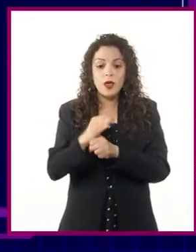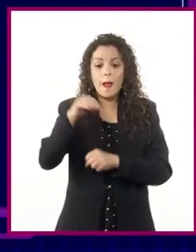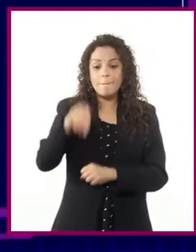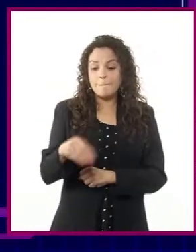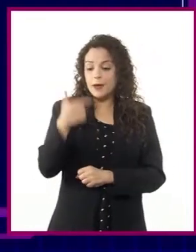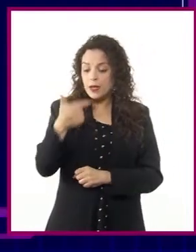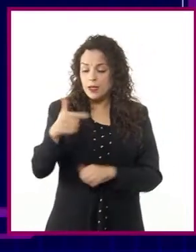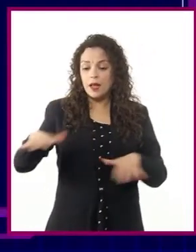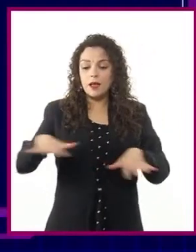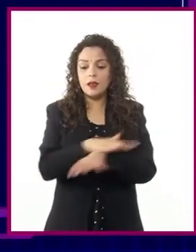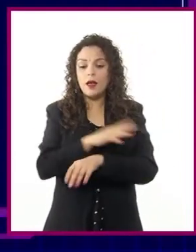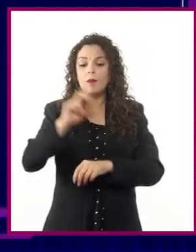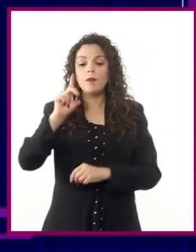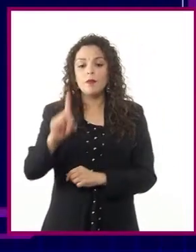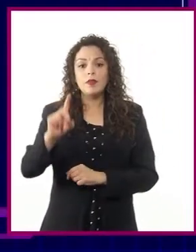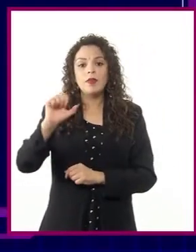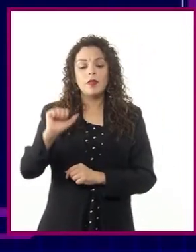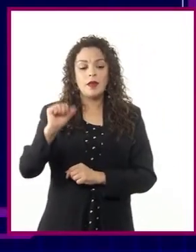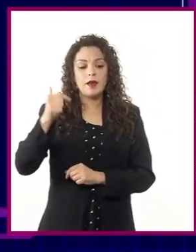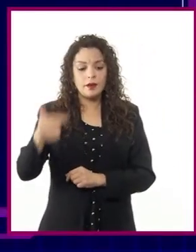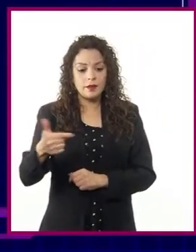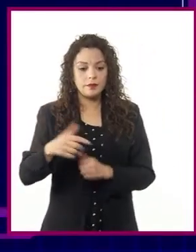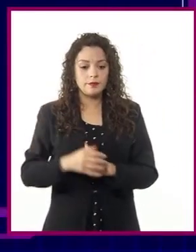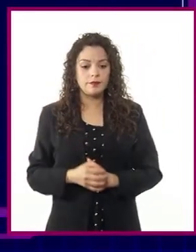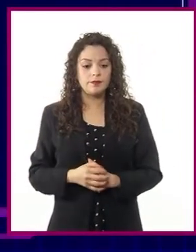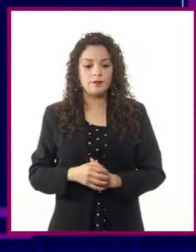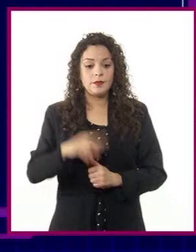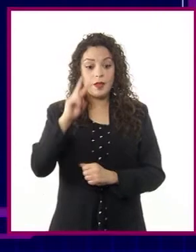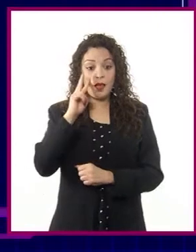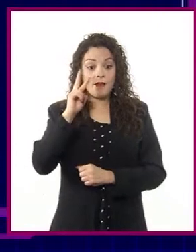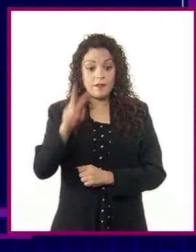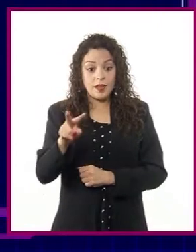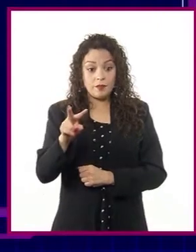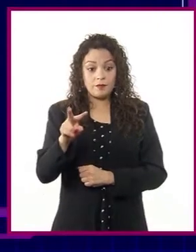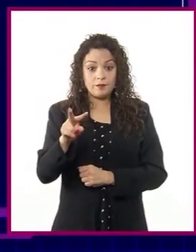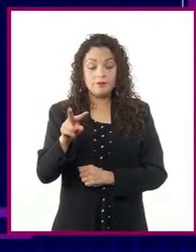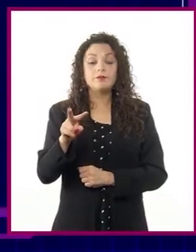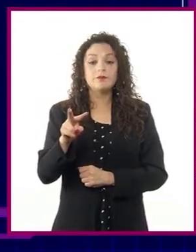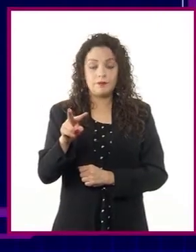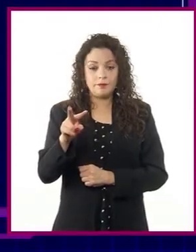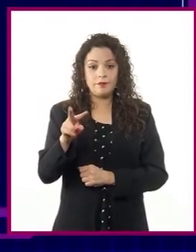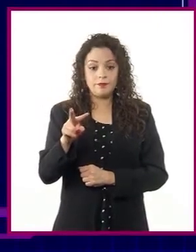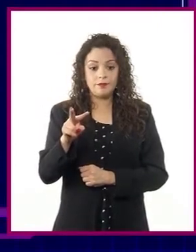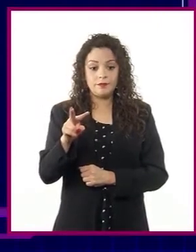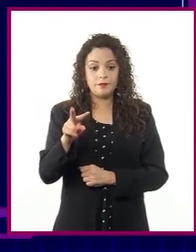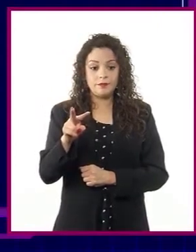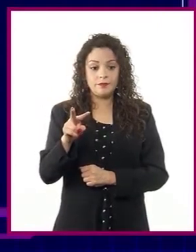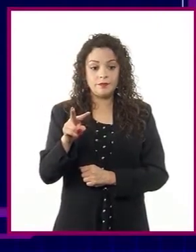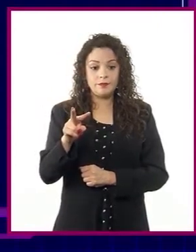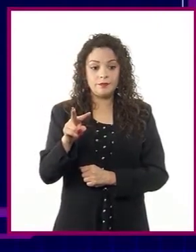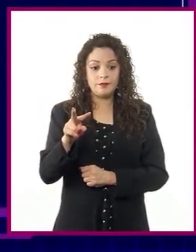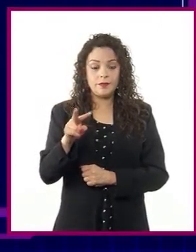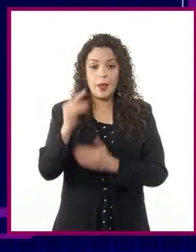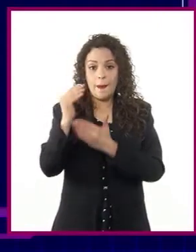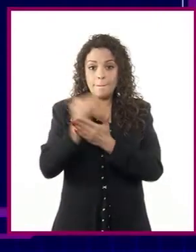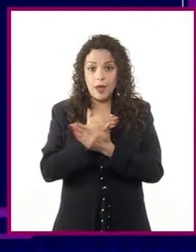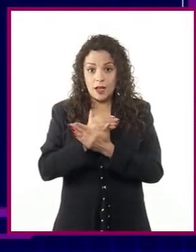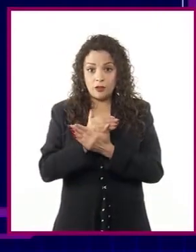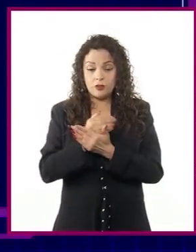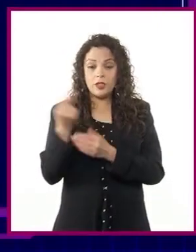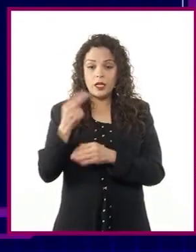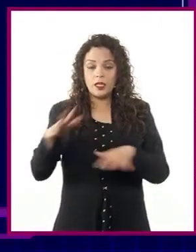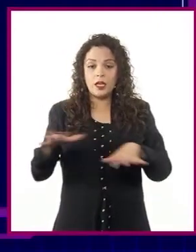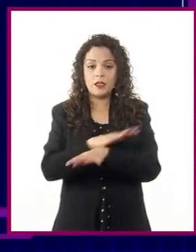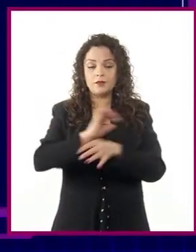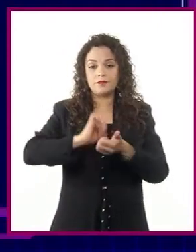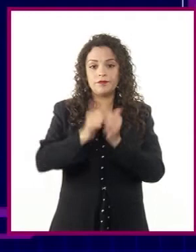a decagramos, como lo indica la flecha. Entonces, se trata de pasar una unidad menor a otra mayor.